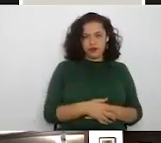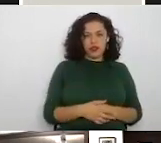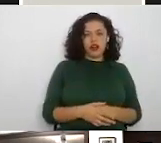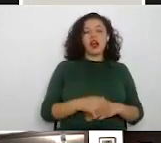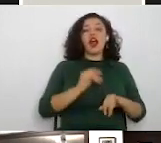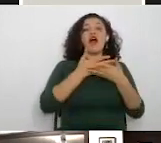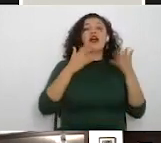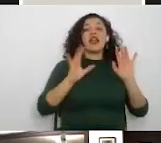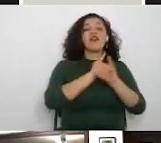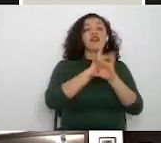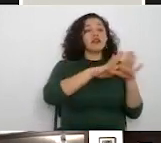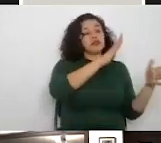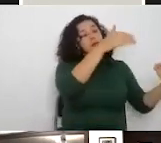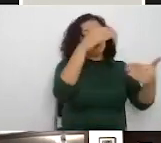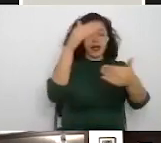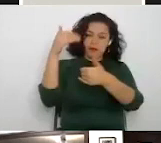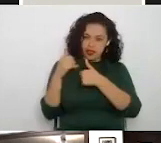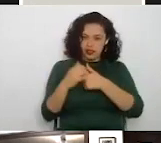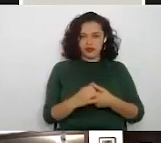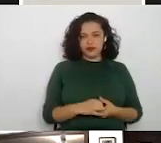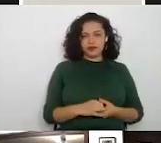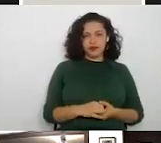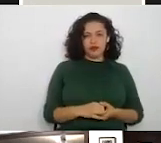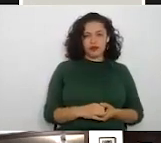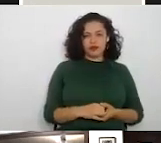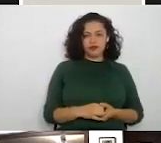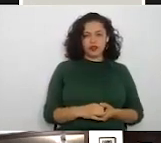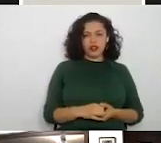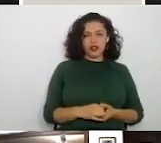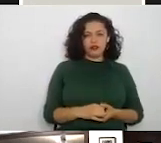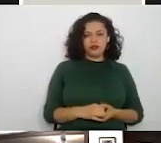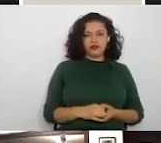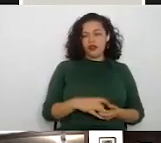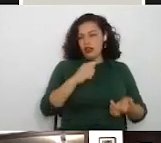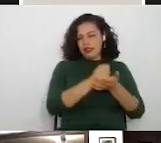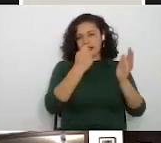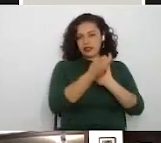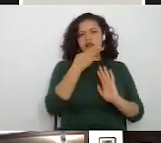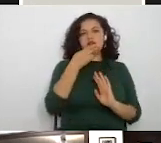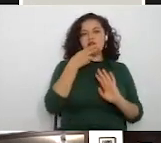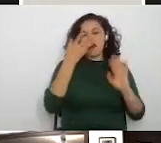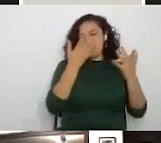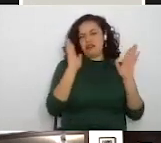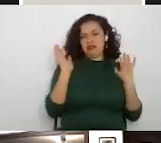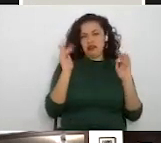la información que independientemente de la técnica que se utilice,